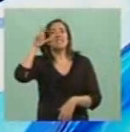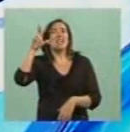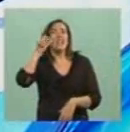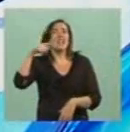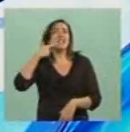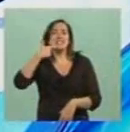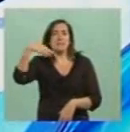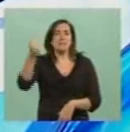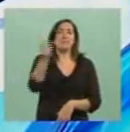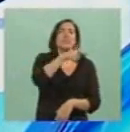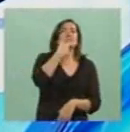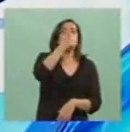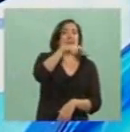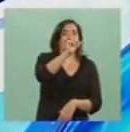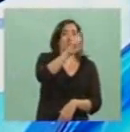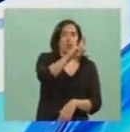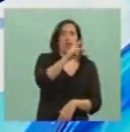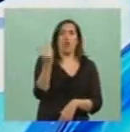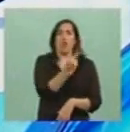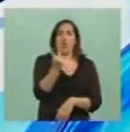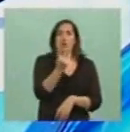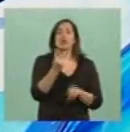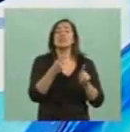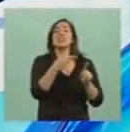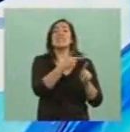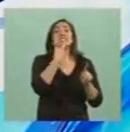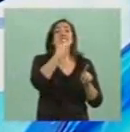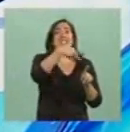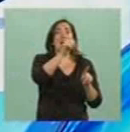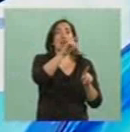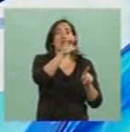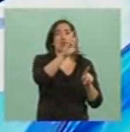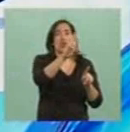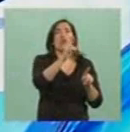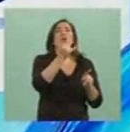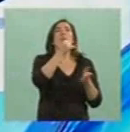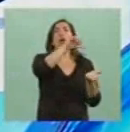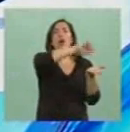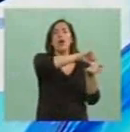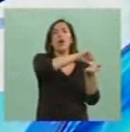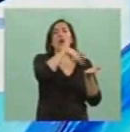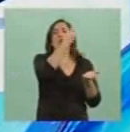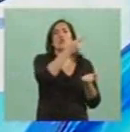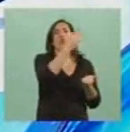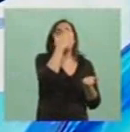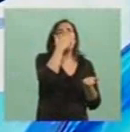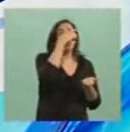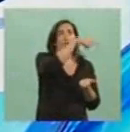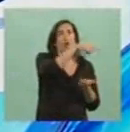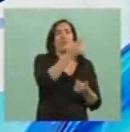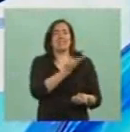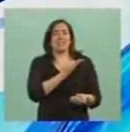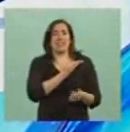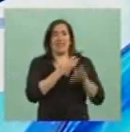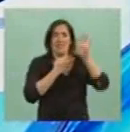lácteas, a diferencia de que Sancor está en una de las cuencas lecheras, las dos grandes cuencas lecheras, ustedes saben, son Córdoba y Santa